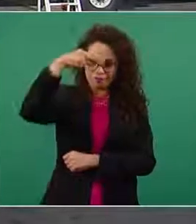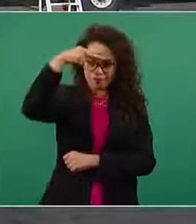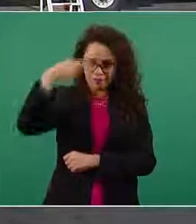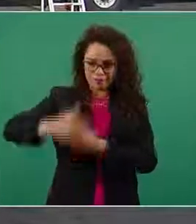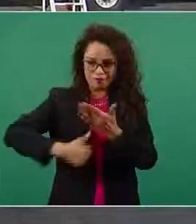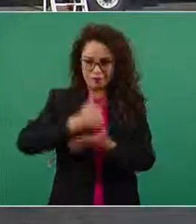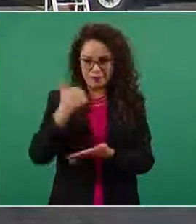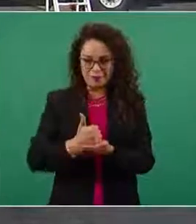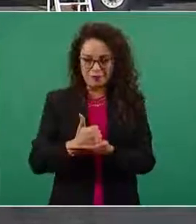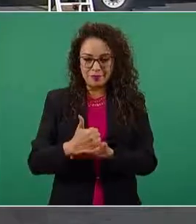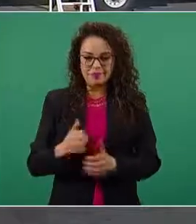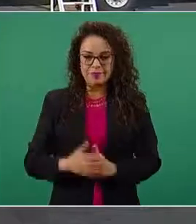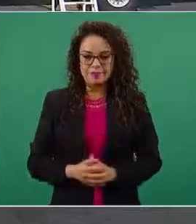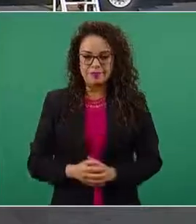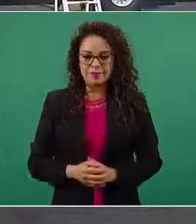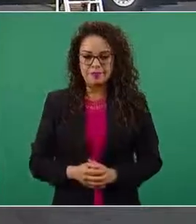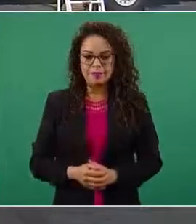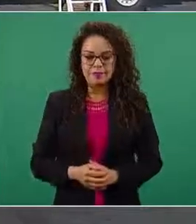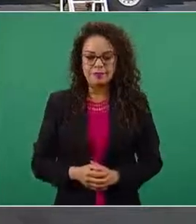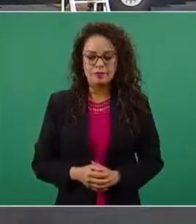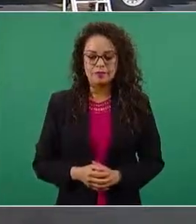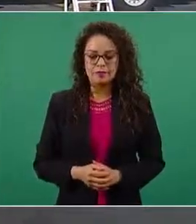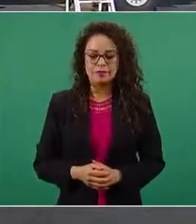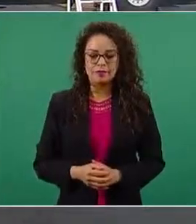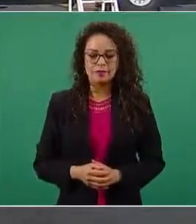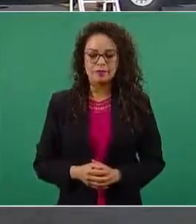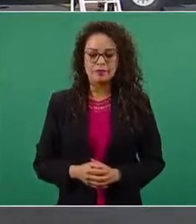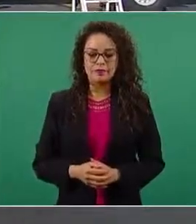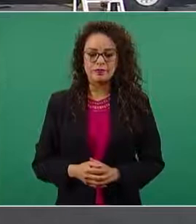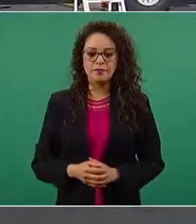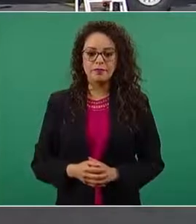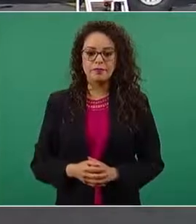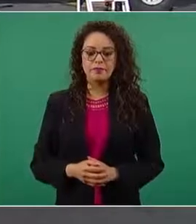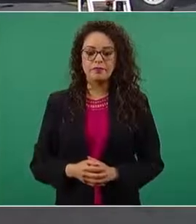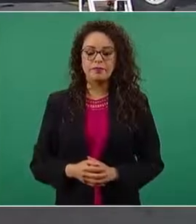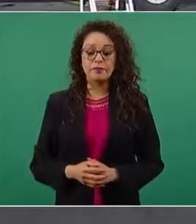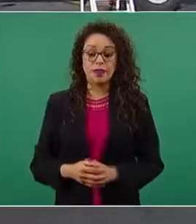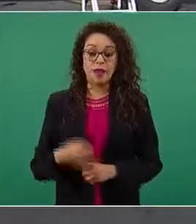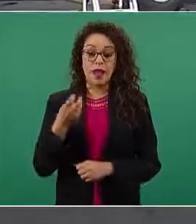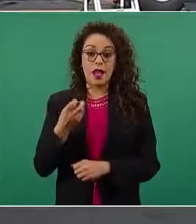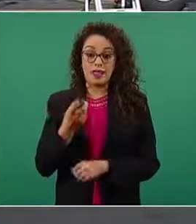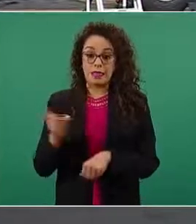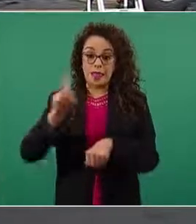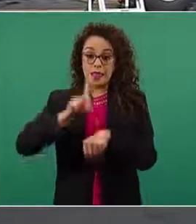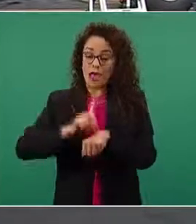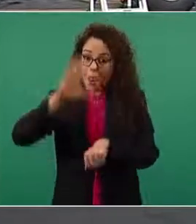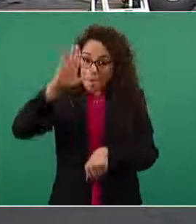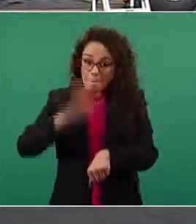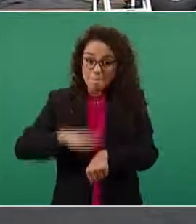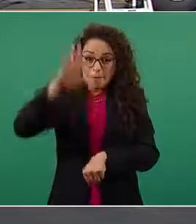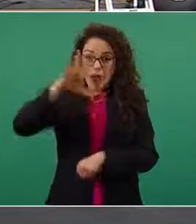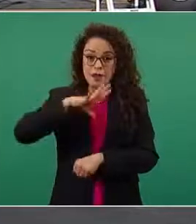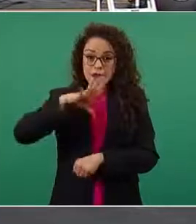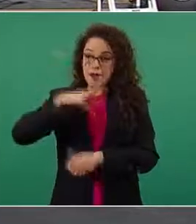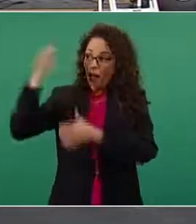Y tiene el que hasta el momento ha sido el día en que recibiremos más vacunas